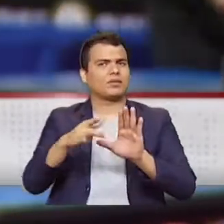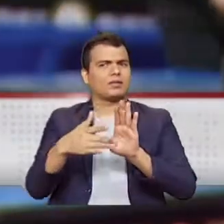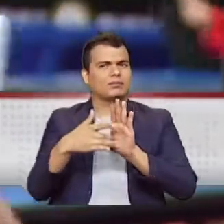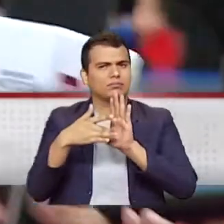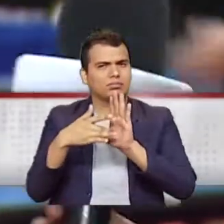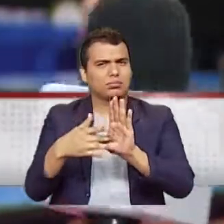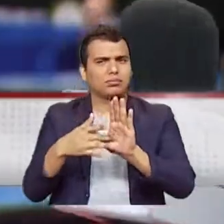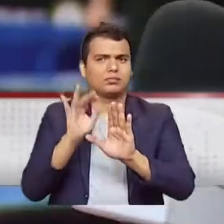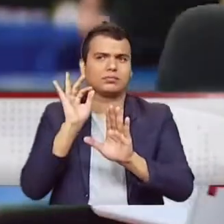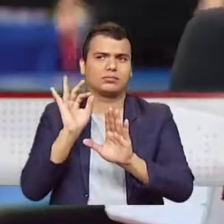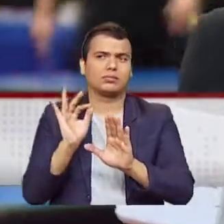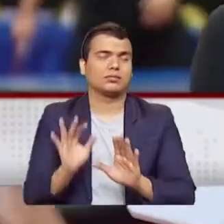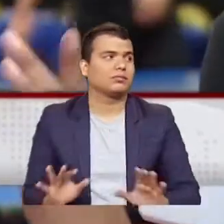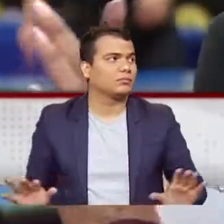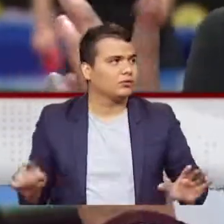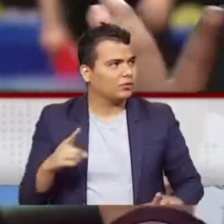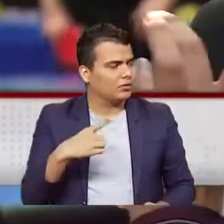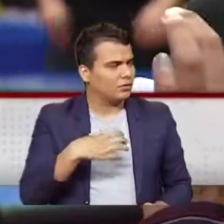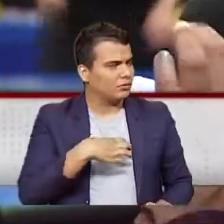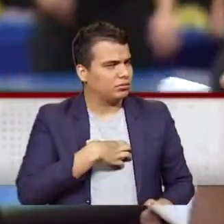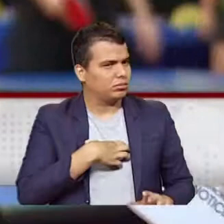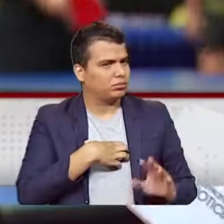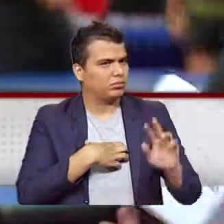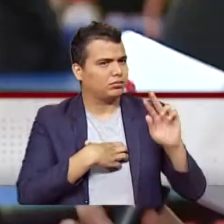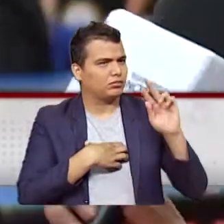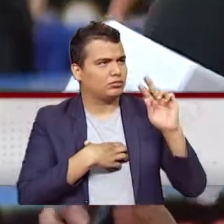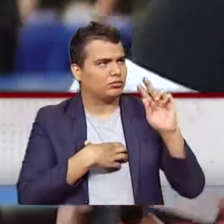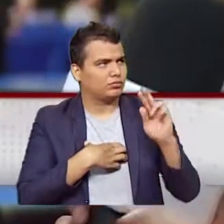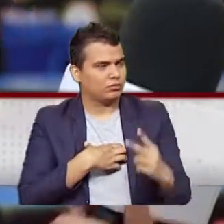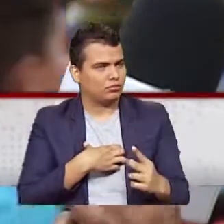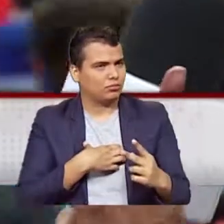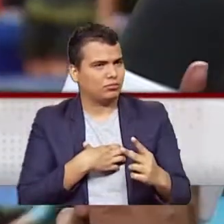competencia. Bueno, tú eres campeona,